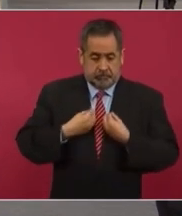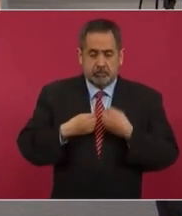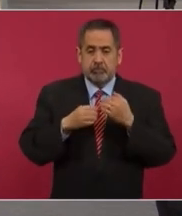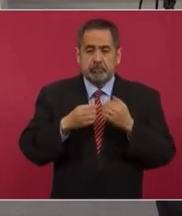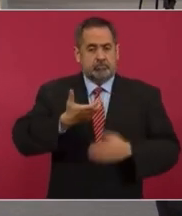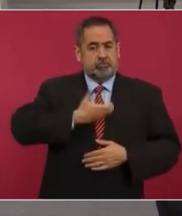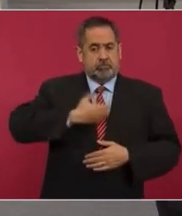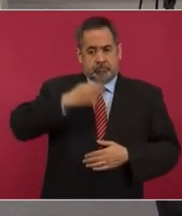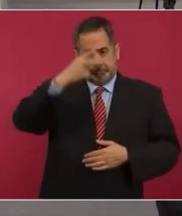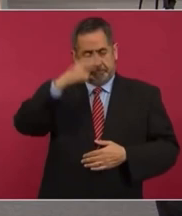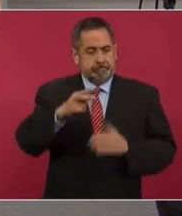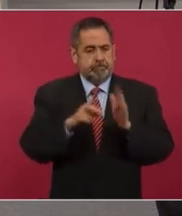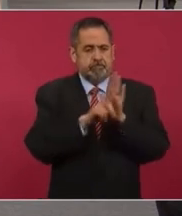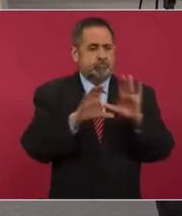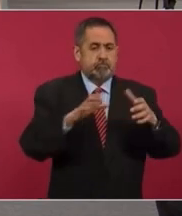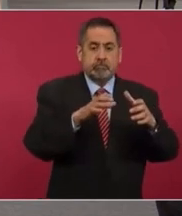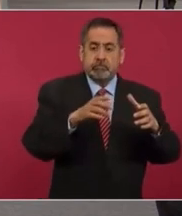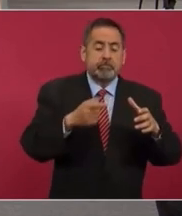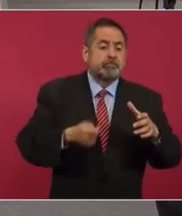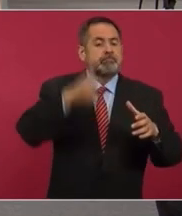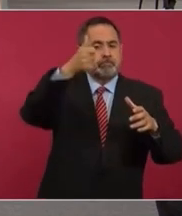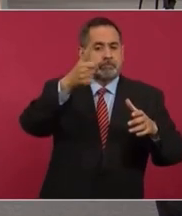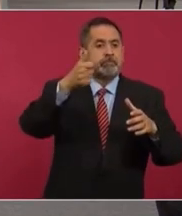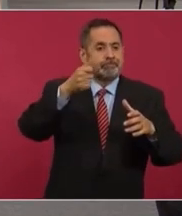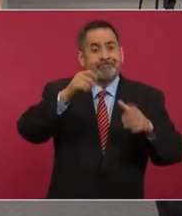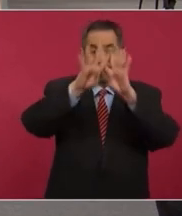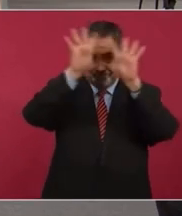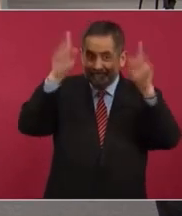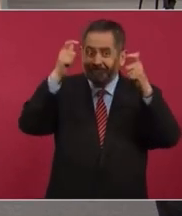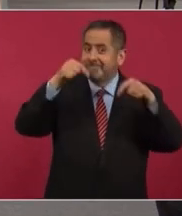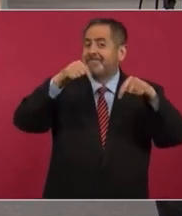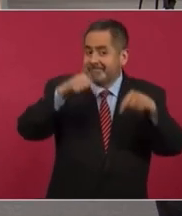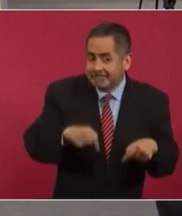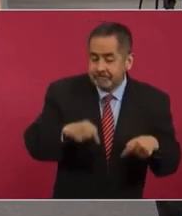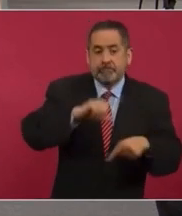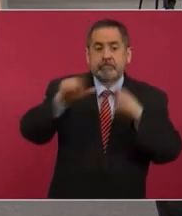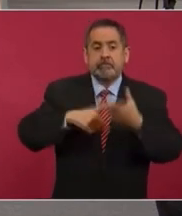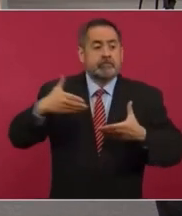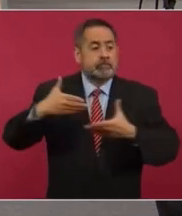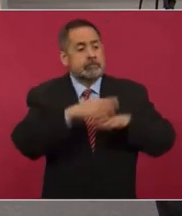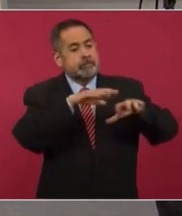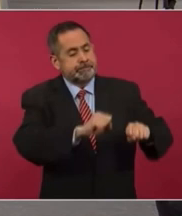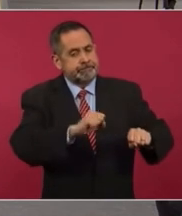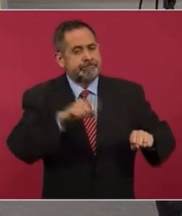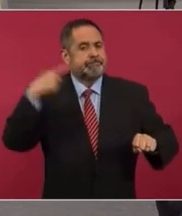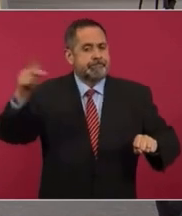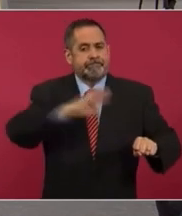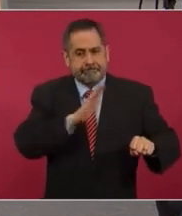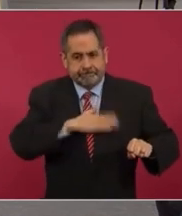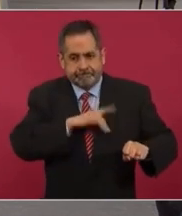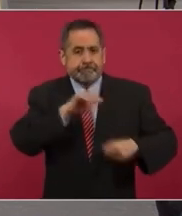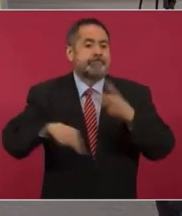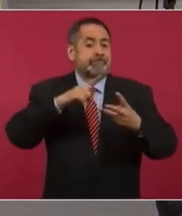en Palacio Nacional, que fue primero Palacio de Moctezuma, y tras la invasión colonial, Palacio Virreinal, luego